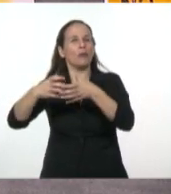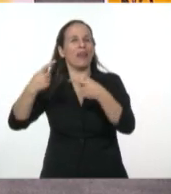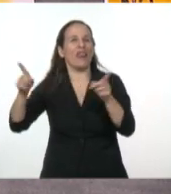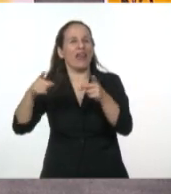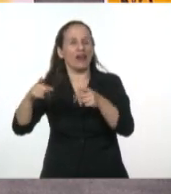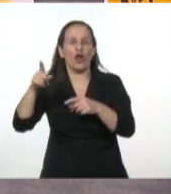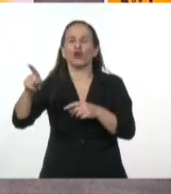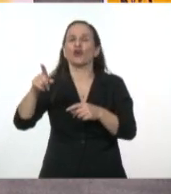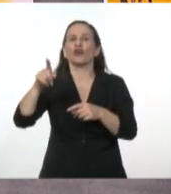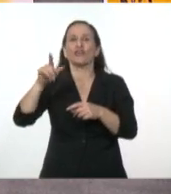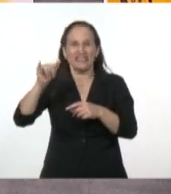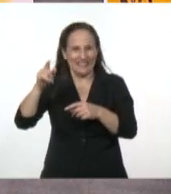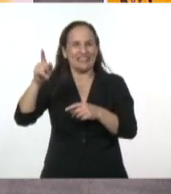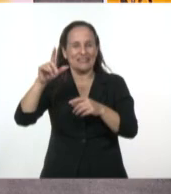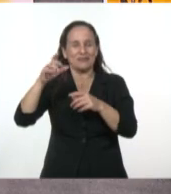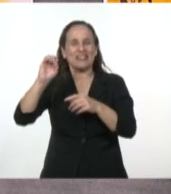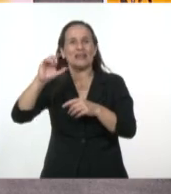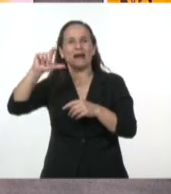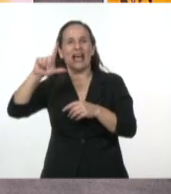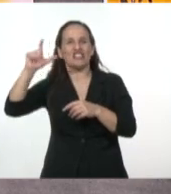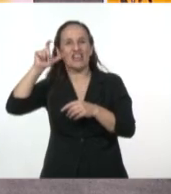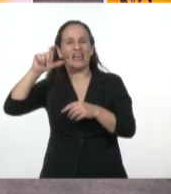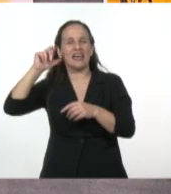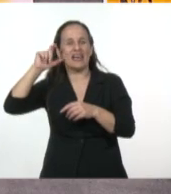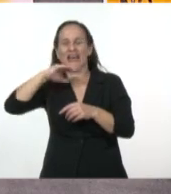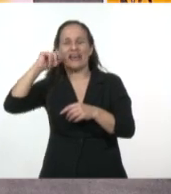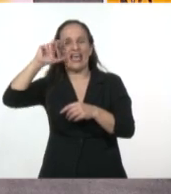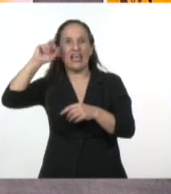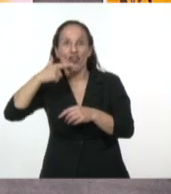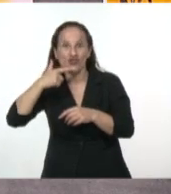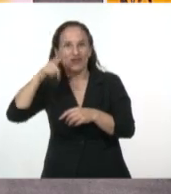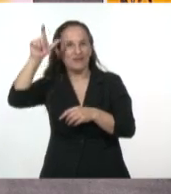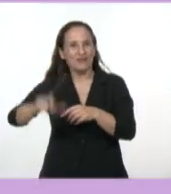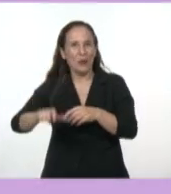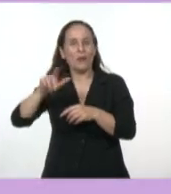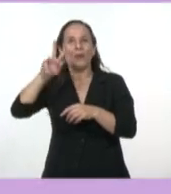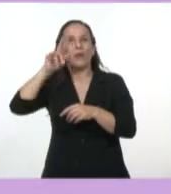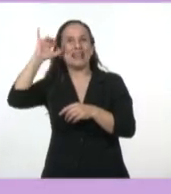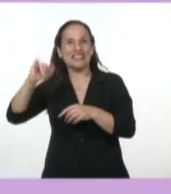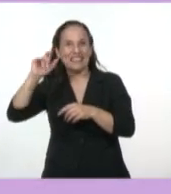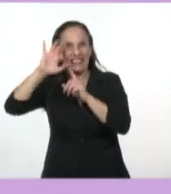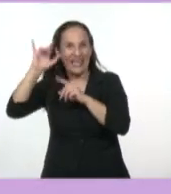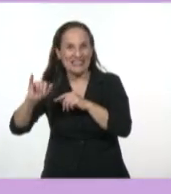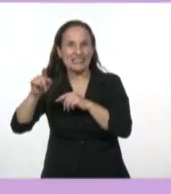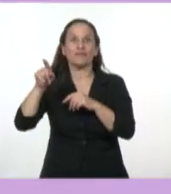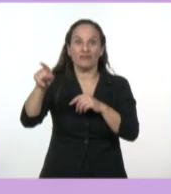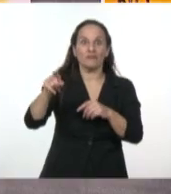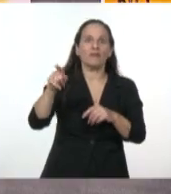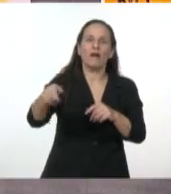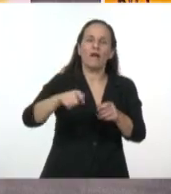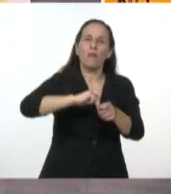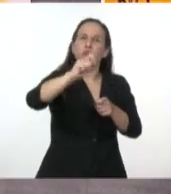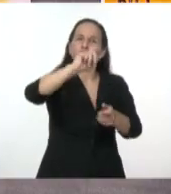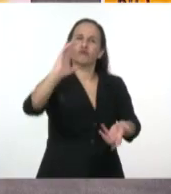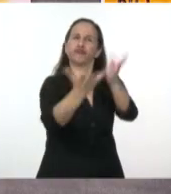Sí, Eduardo Arturo Vázquez. Y esto aparece en los medios. Y creo él que la quemó. Él la quemó, exactamente. Él